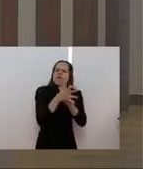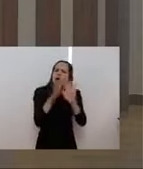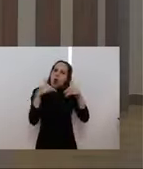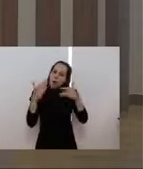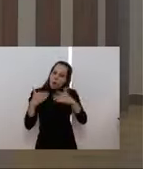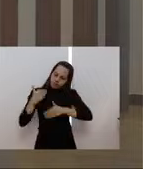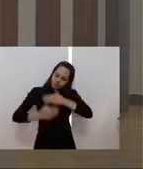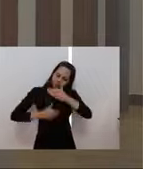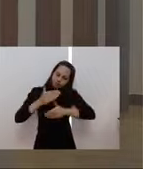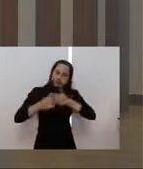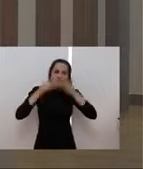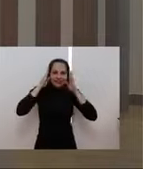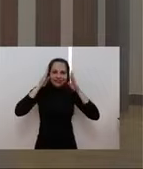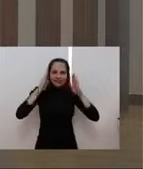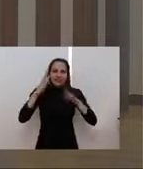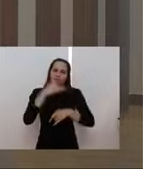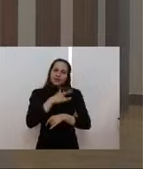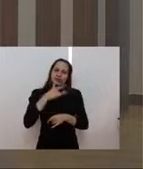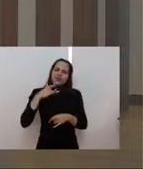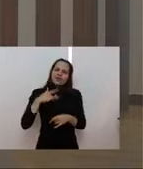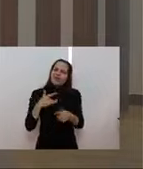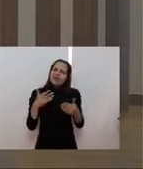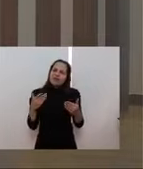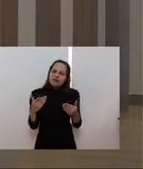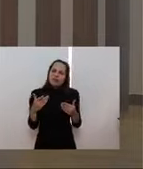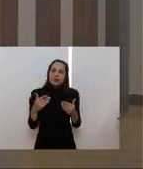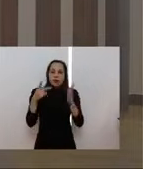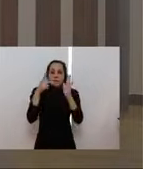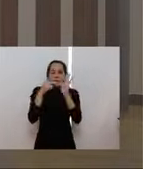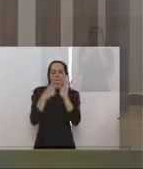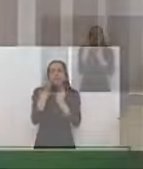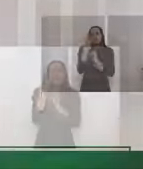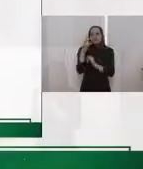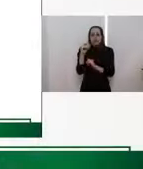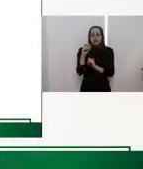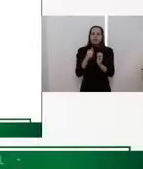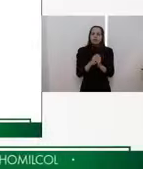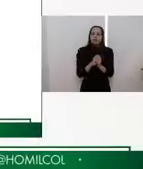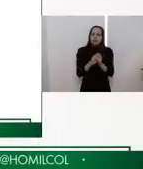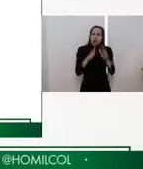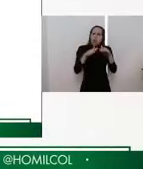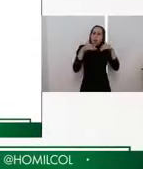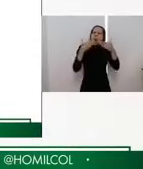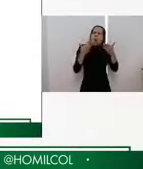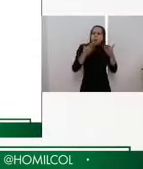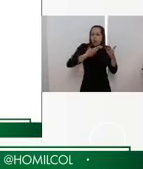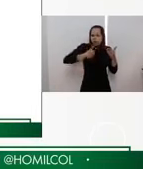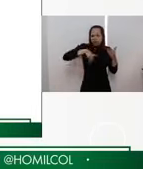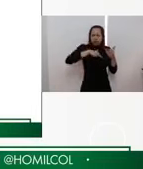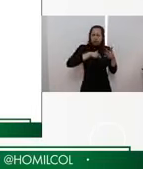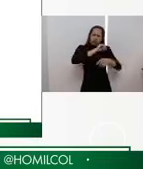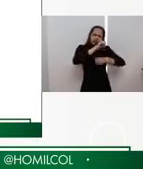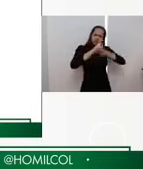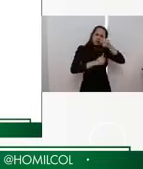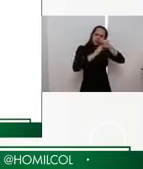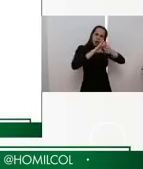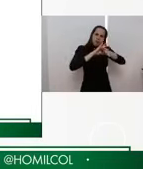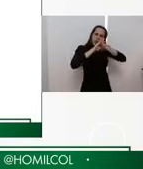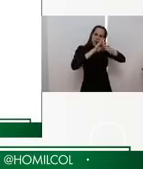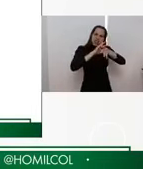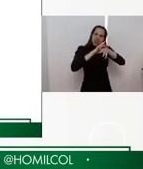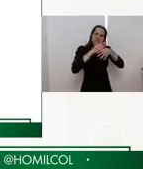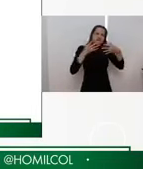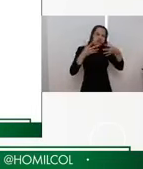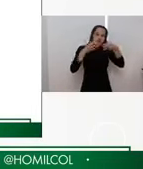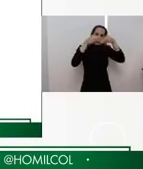la atención en salud de nuestro hospital durante la vigencia 2020 cómo está conformada nuestra subdirección médica son dos unidades